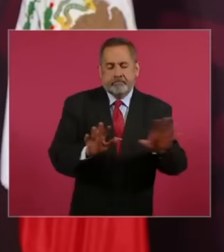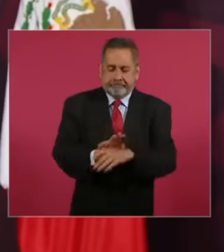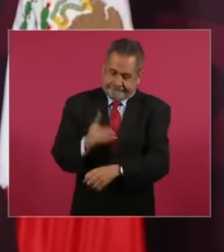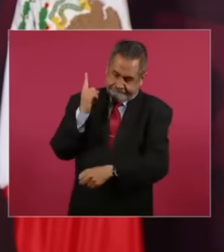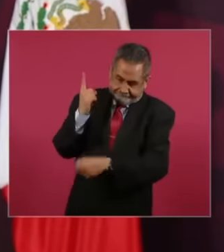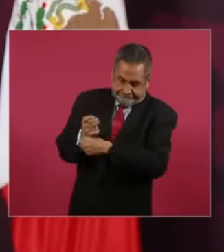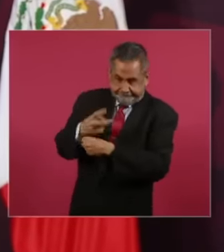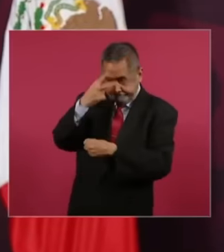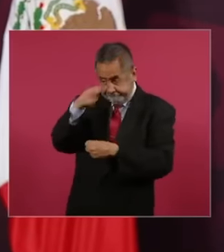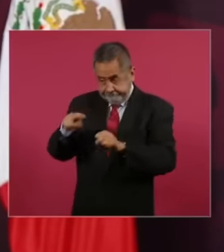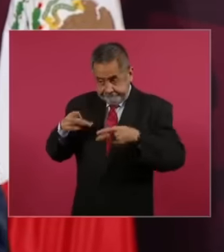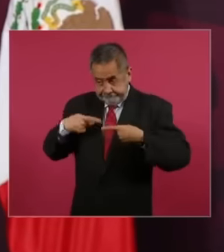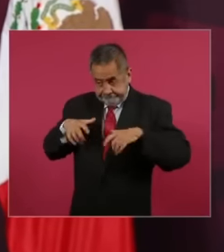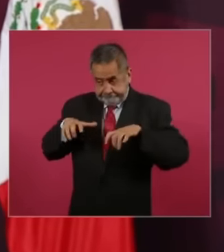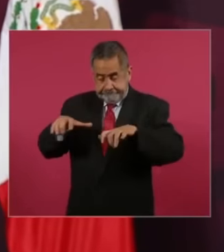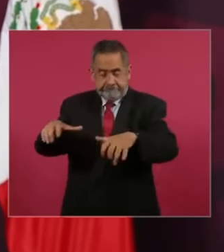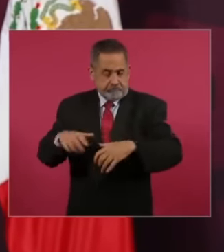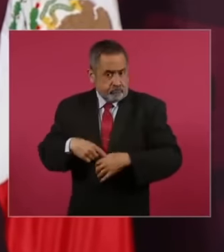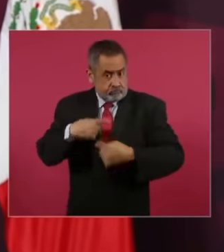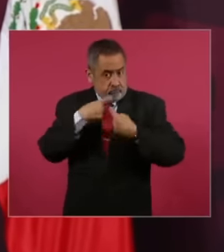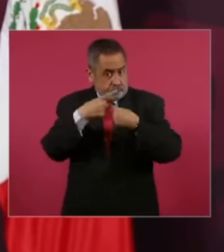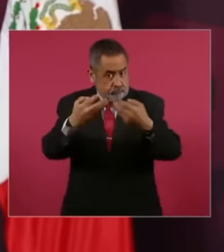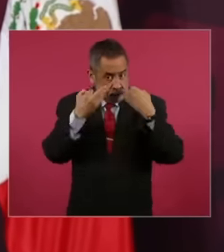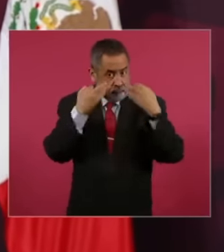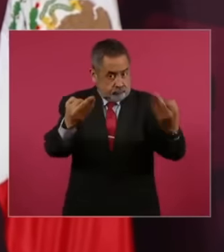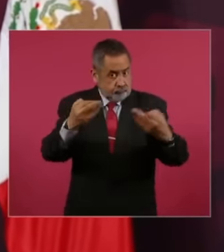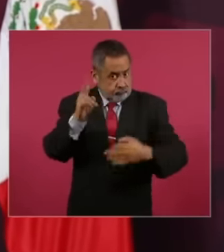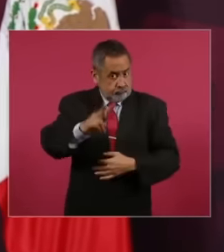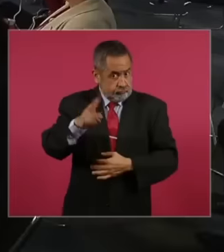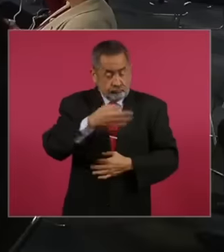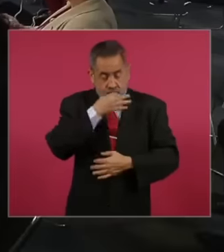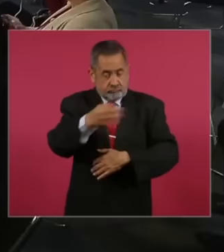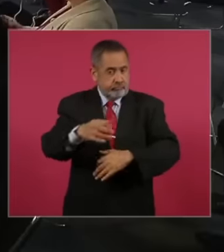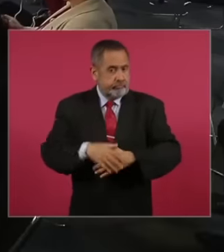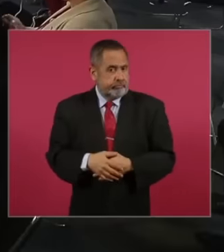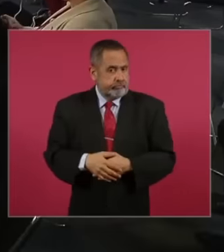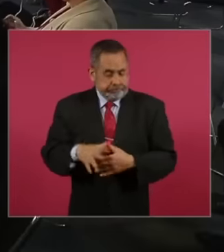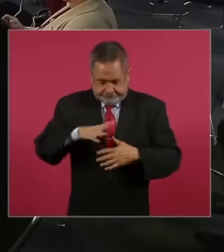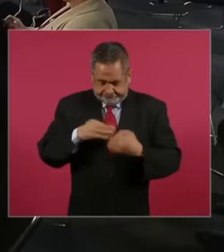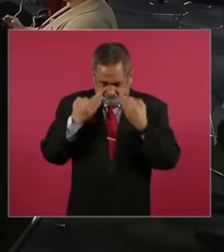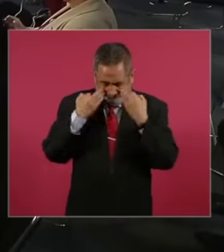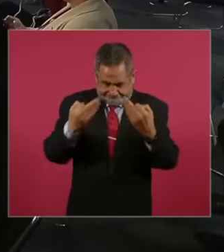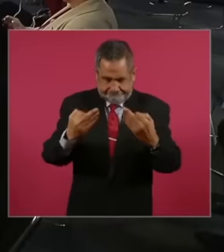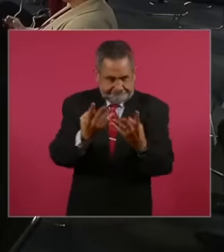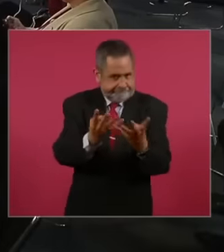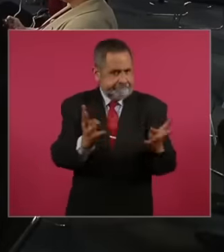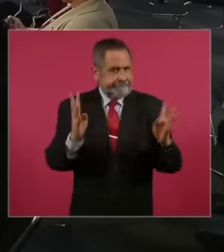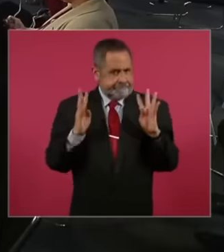Pero se los dije, y hay testigos.